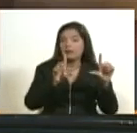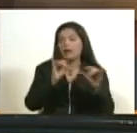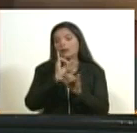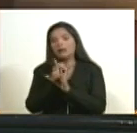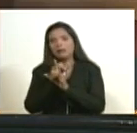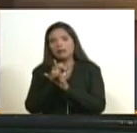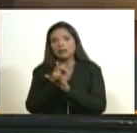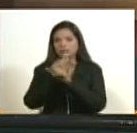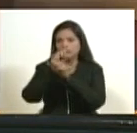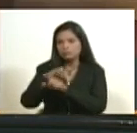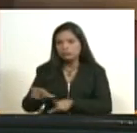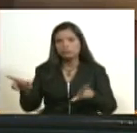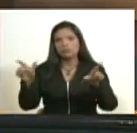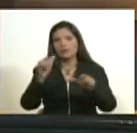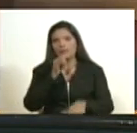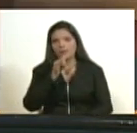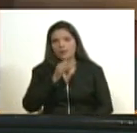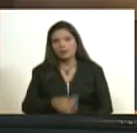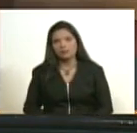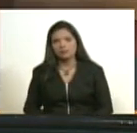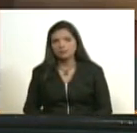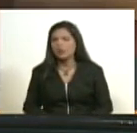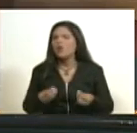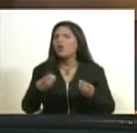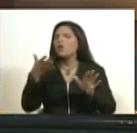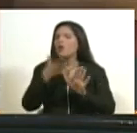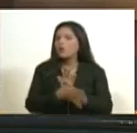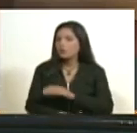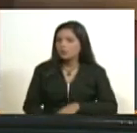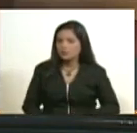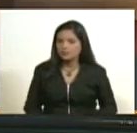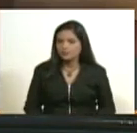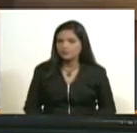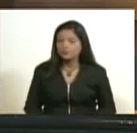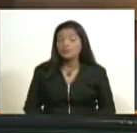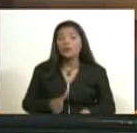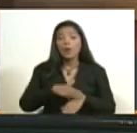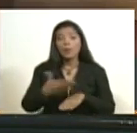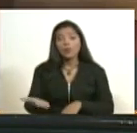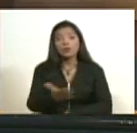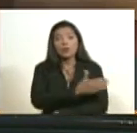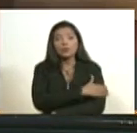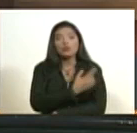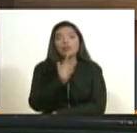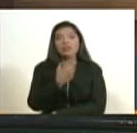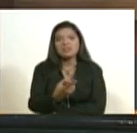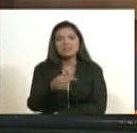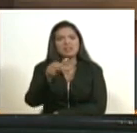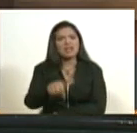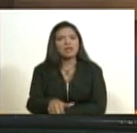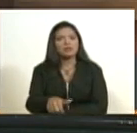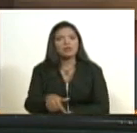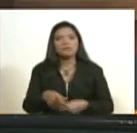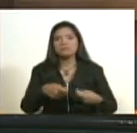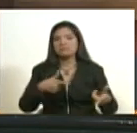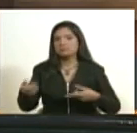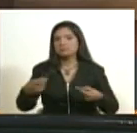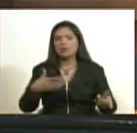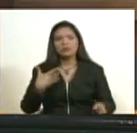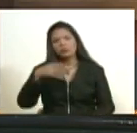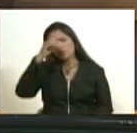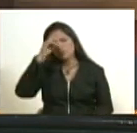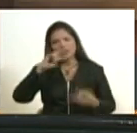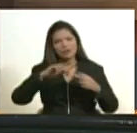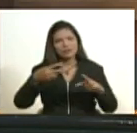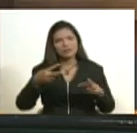medios. ¿Cómo se da esto? Porque la oposición dice que esto es arrialazo. No sé si tiene